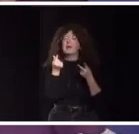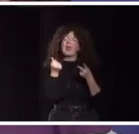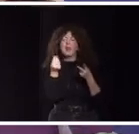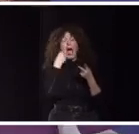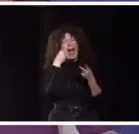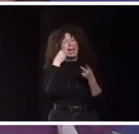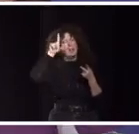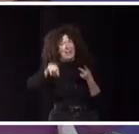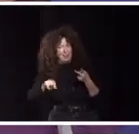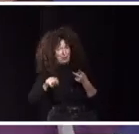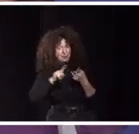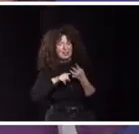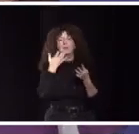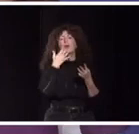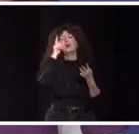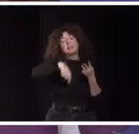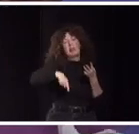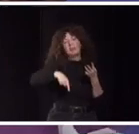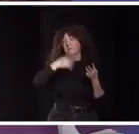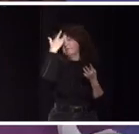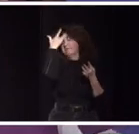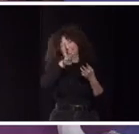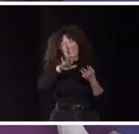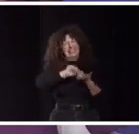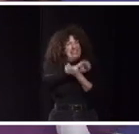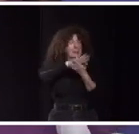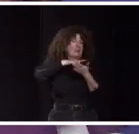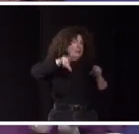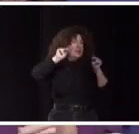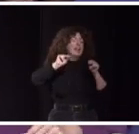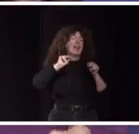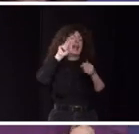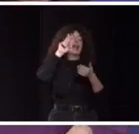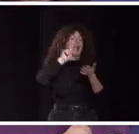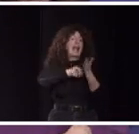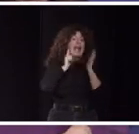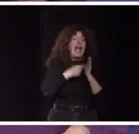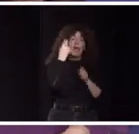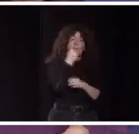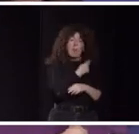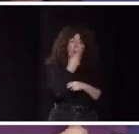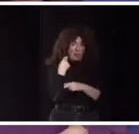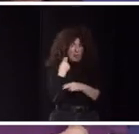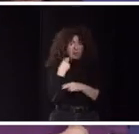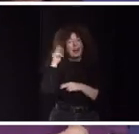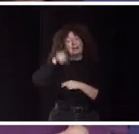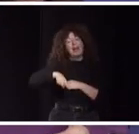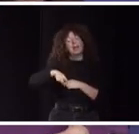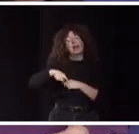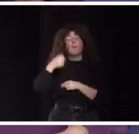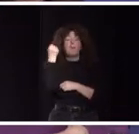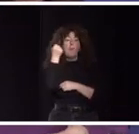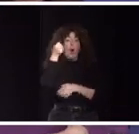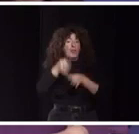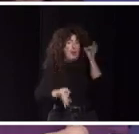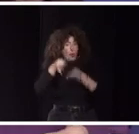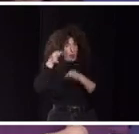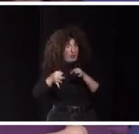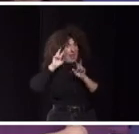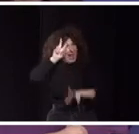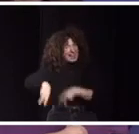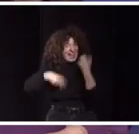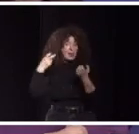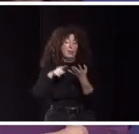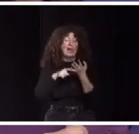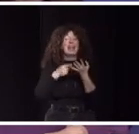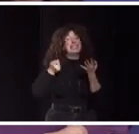los alimentos, para derogar de una vez la ley Mordaza, para renovar el Consejo General del Poder Judicial, para subir el salario mínimo interprofesional